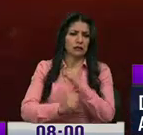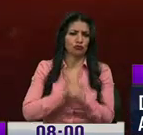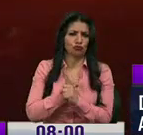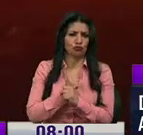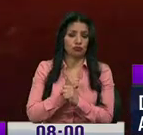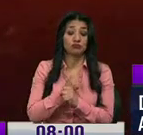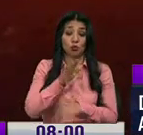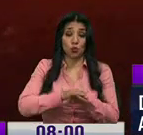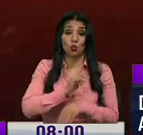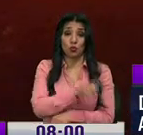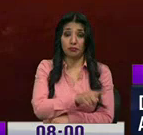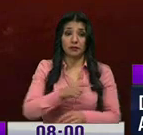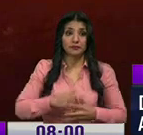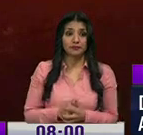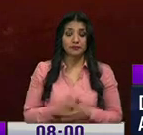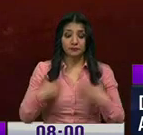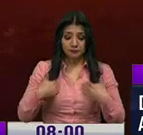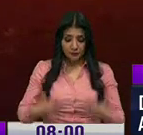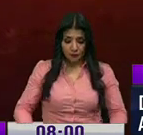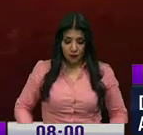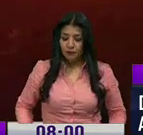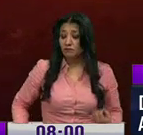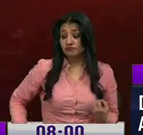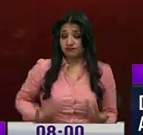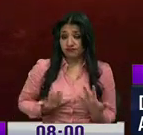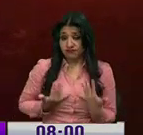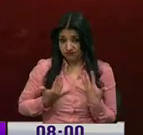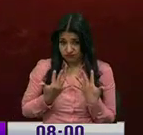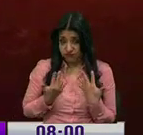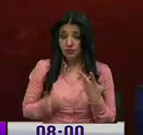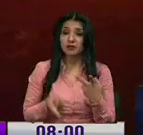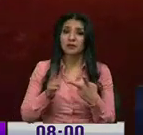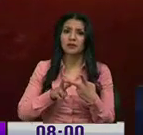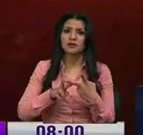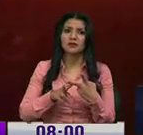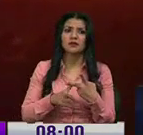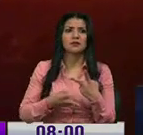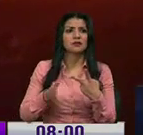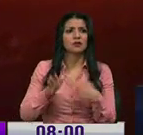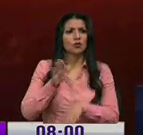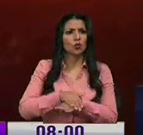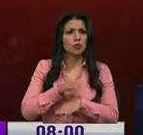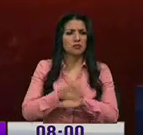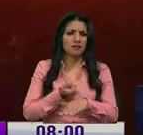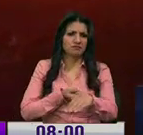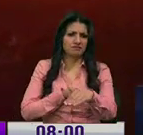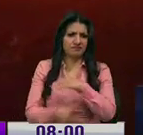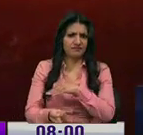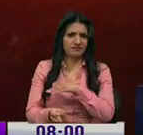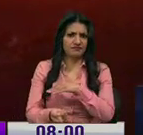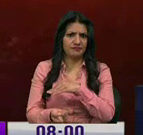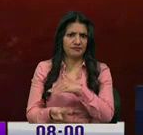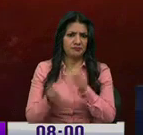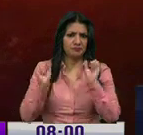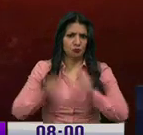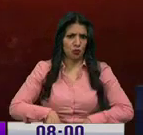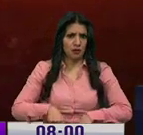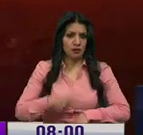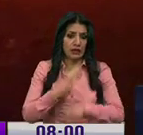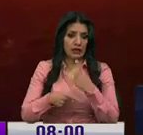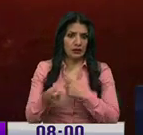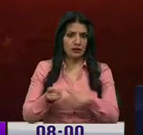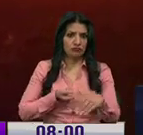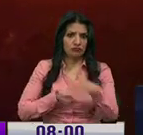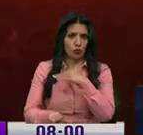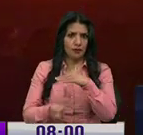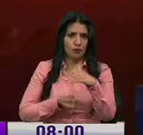El cual presenta quemaduras en todo el cuerpo, asimismo varios signos hay de violencia, entre ellas heridas